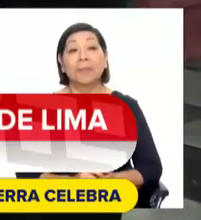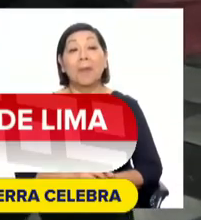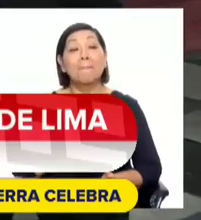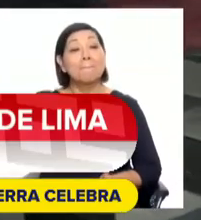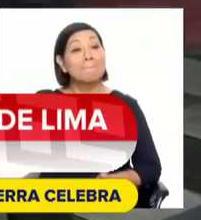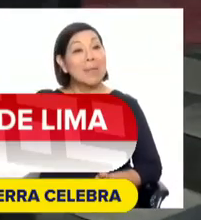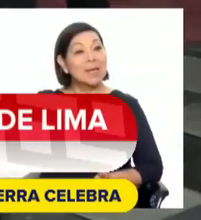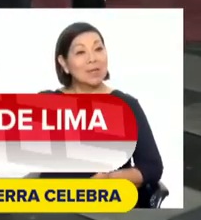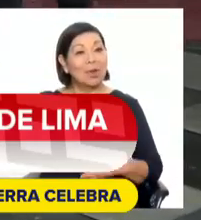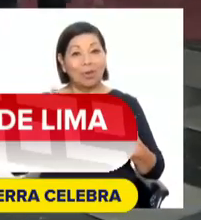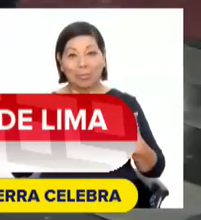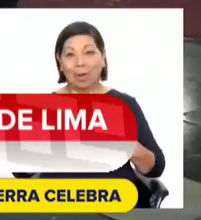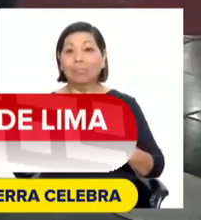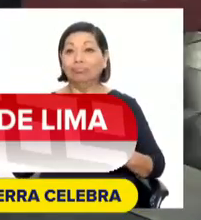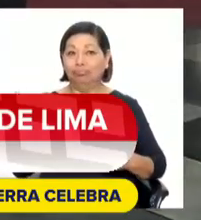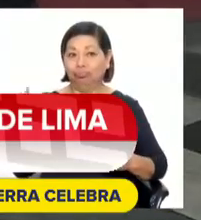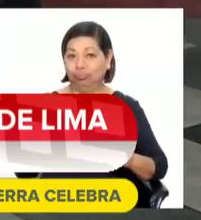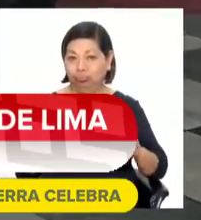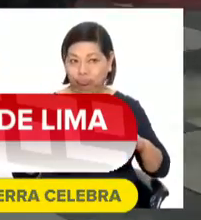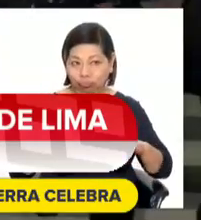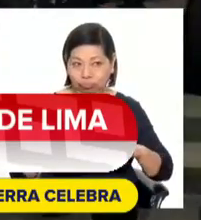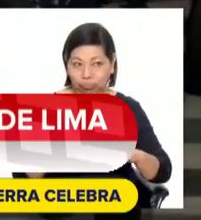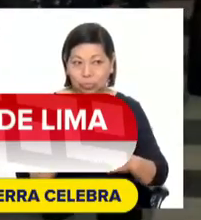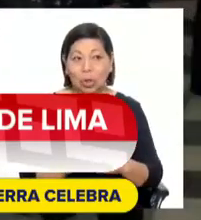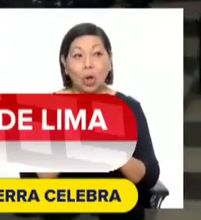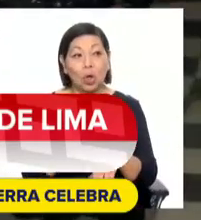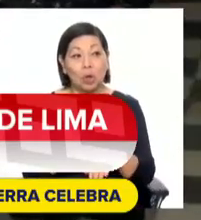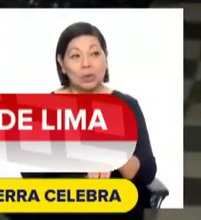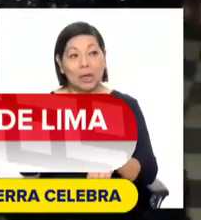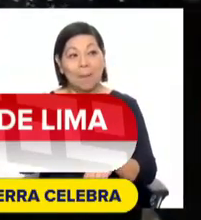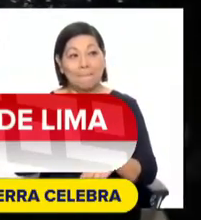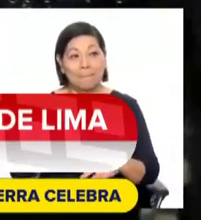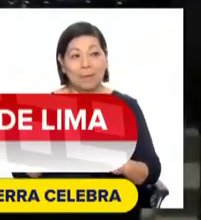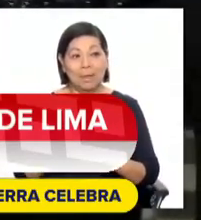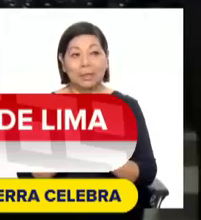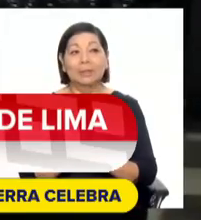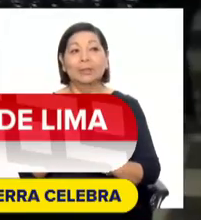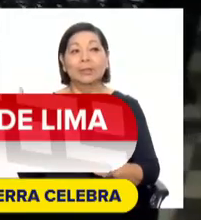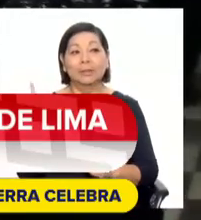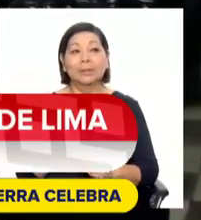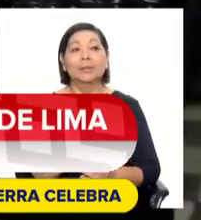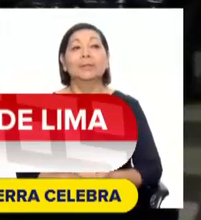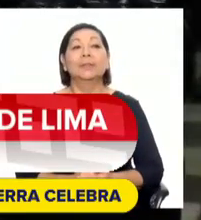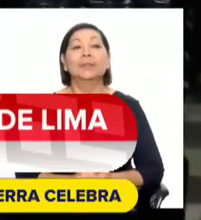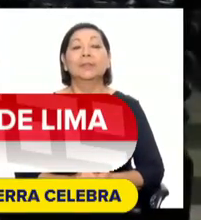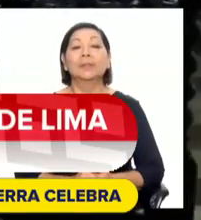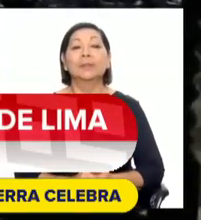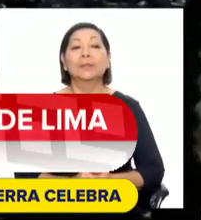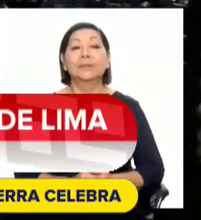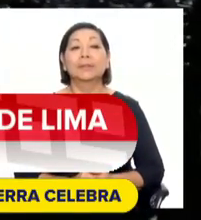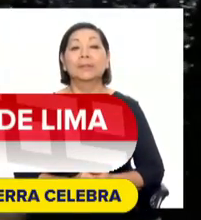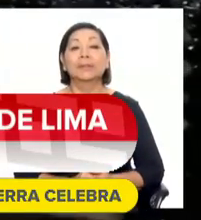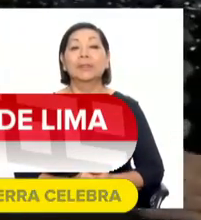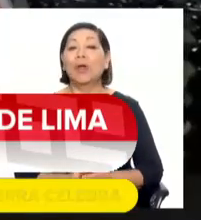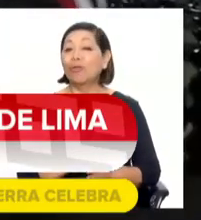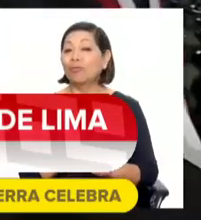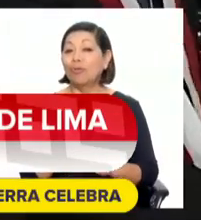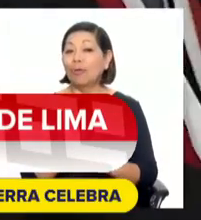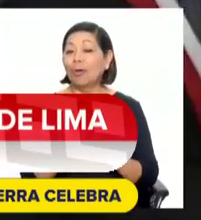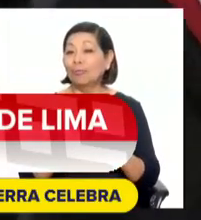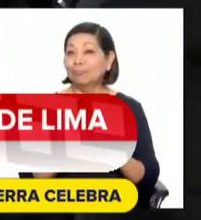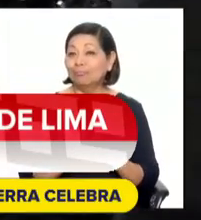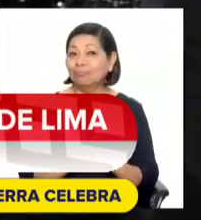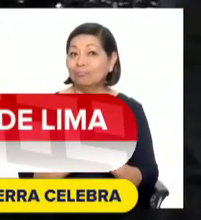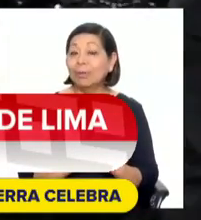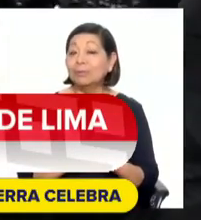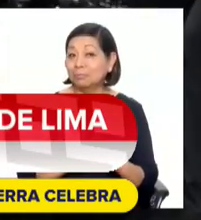mismo consideró ella, que debería darse un mensaje esperanzador al país, ¿no? Esto pues